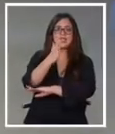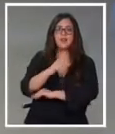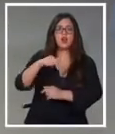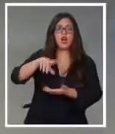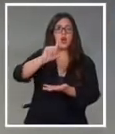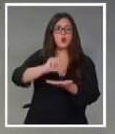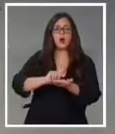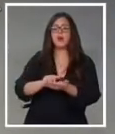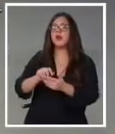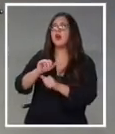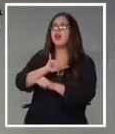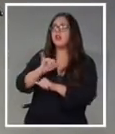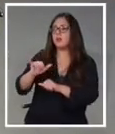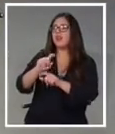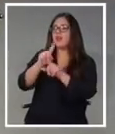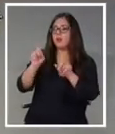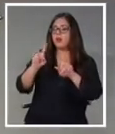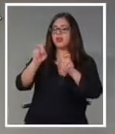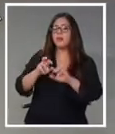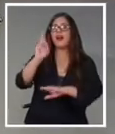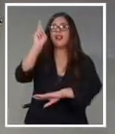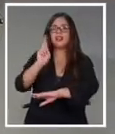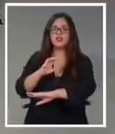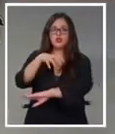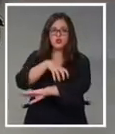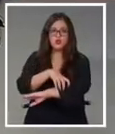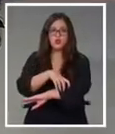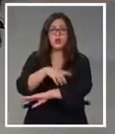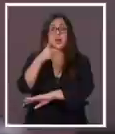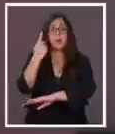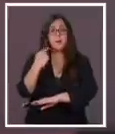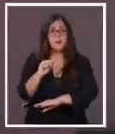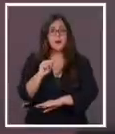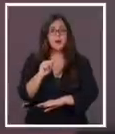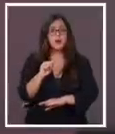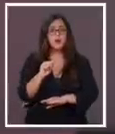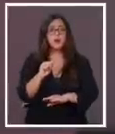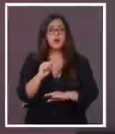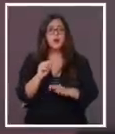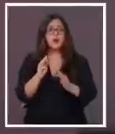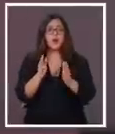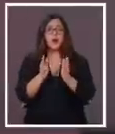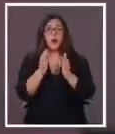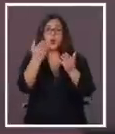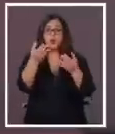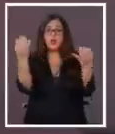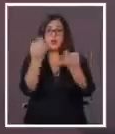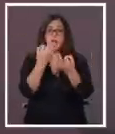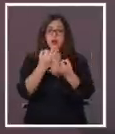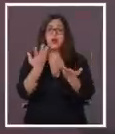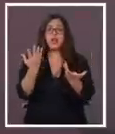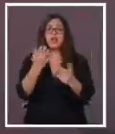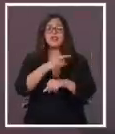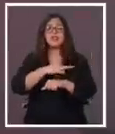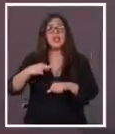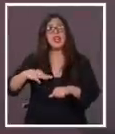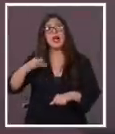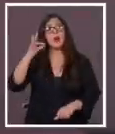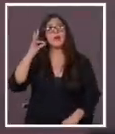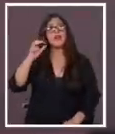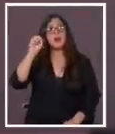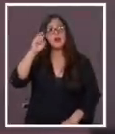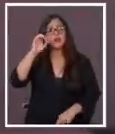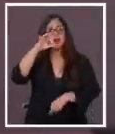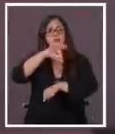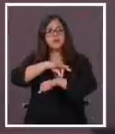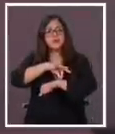vamos a preguntar sobre el tema de la macro zona sur presidente pero no quiero que se nos pierda usted habló de la ministra es que asiste sigue el ministerio el